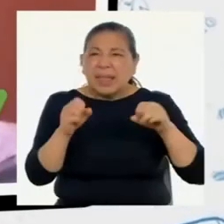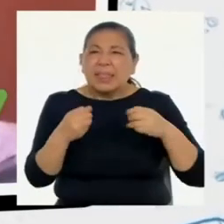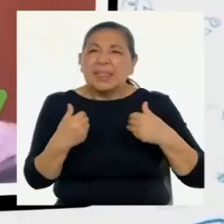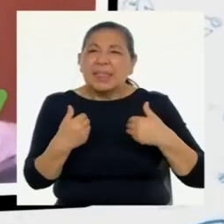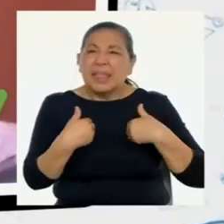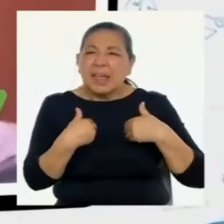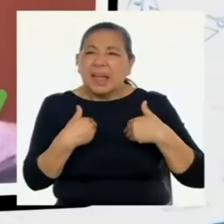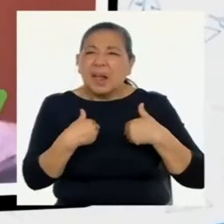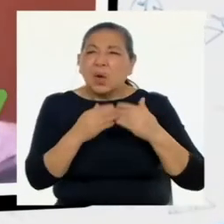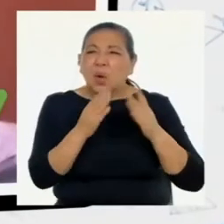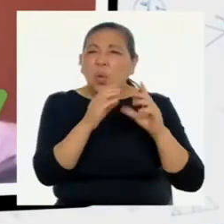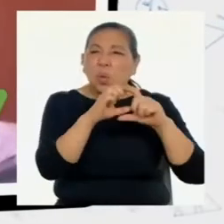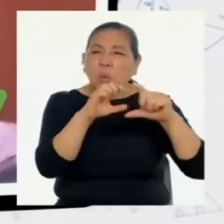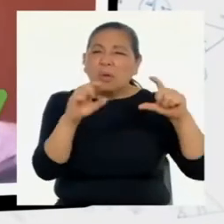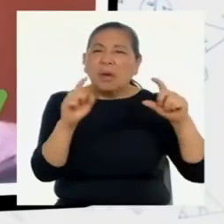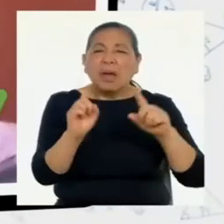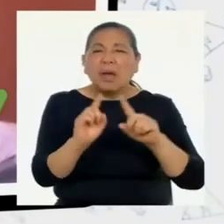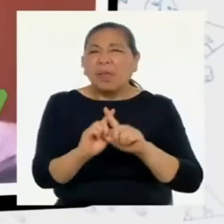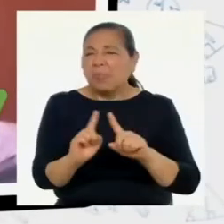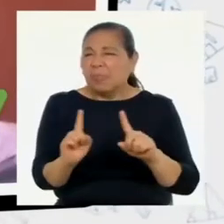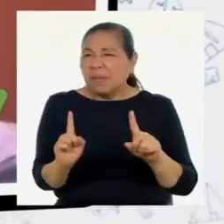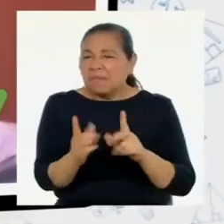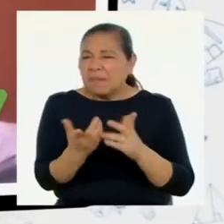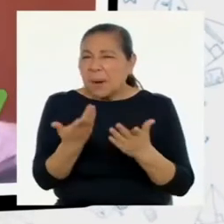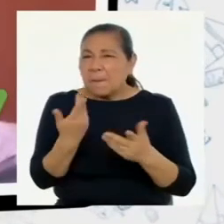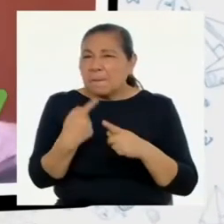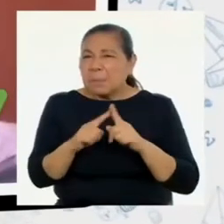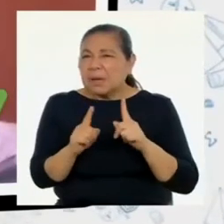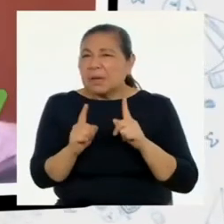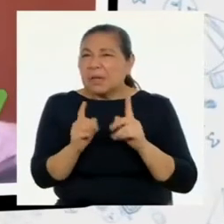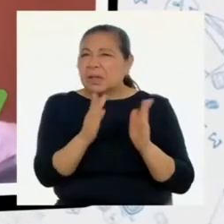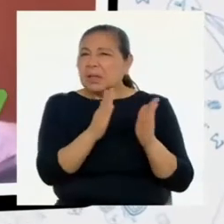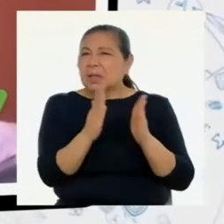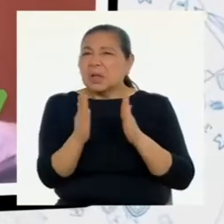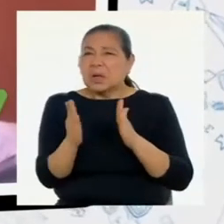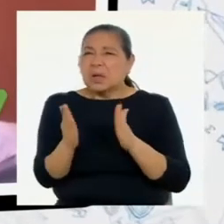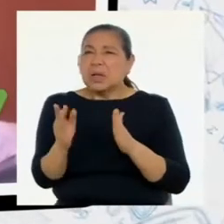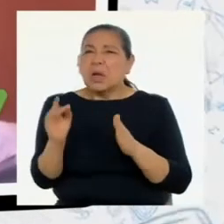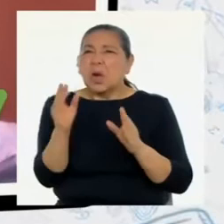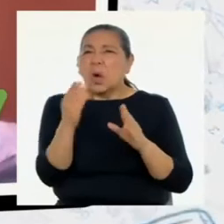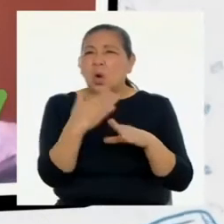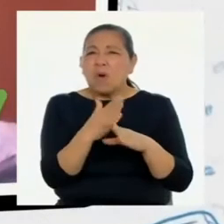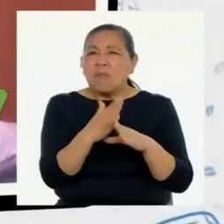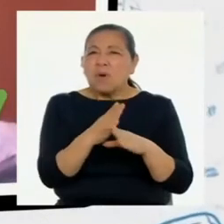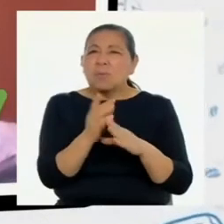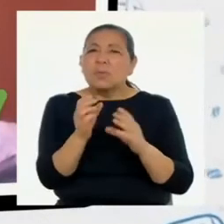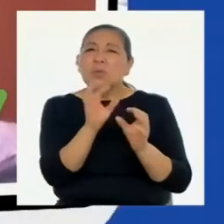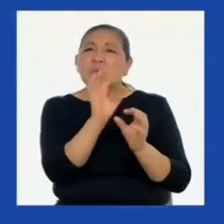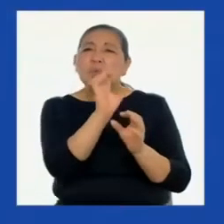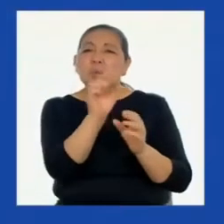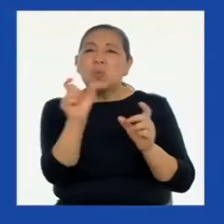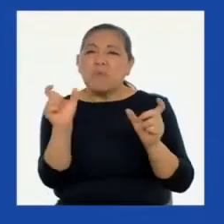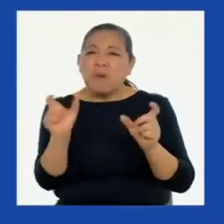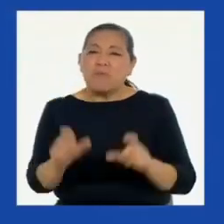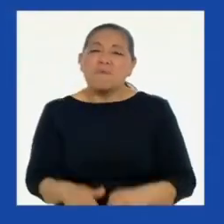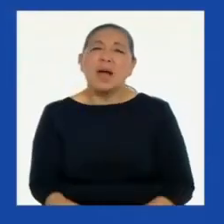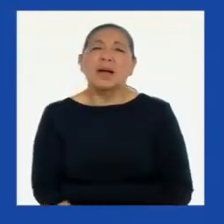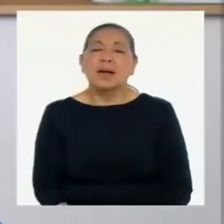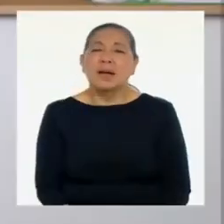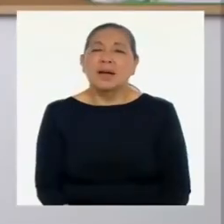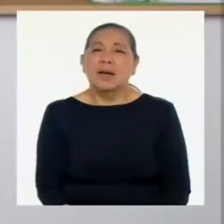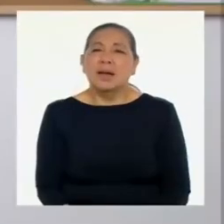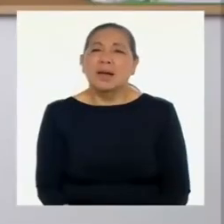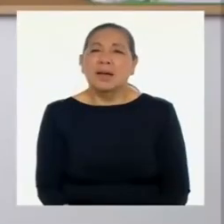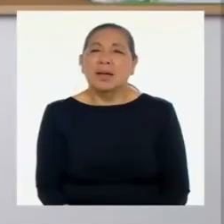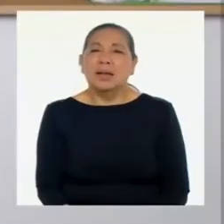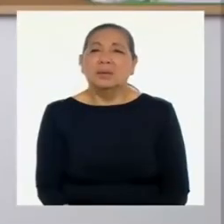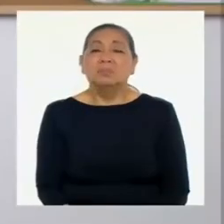este tiene un texto bastante breve y distintos elementos que conforman su estructura?